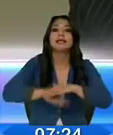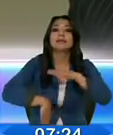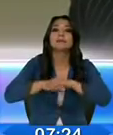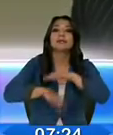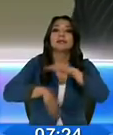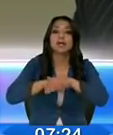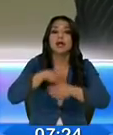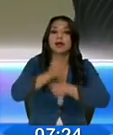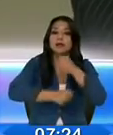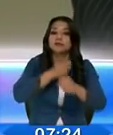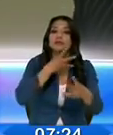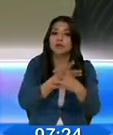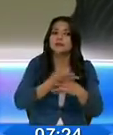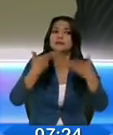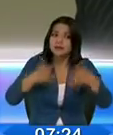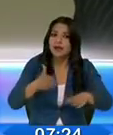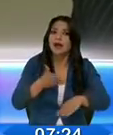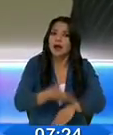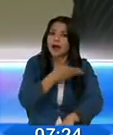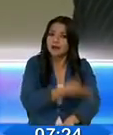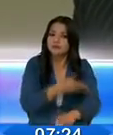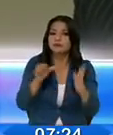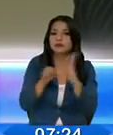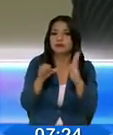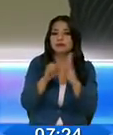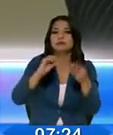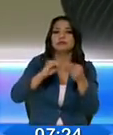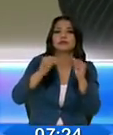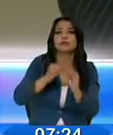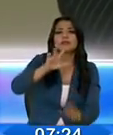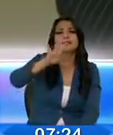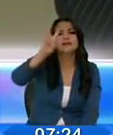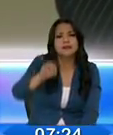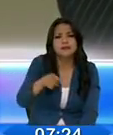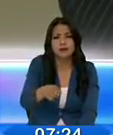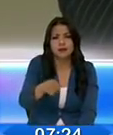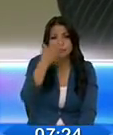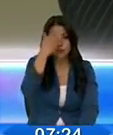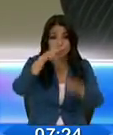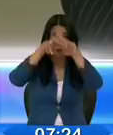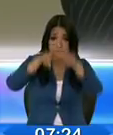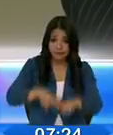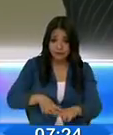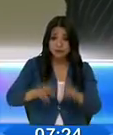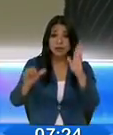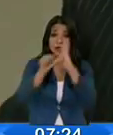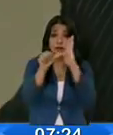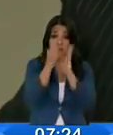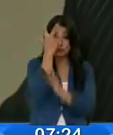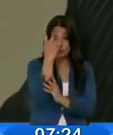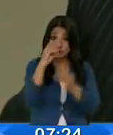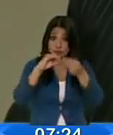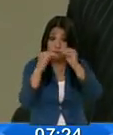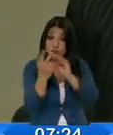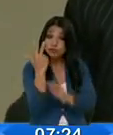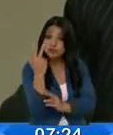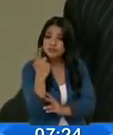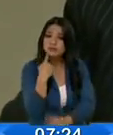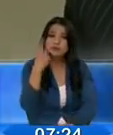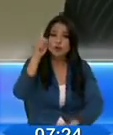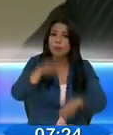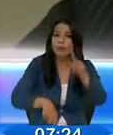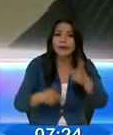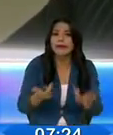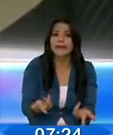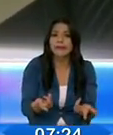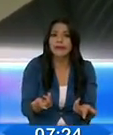de la pena establecida en el artículo 370. Porque usted revisa el artículo 13, numeral 3, no puede haber